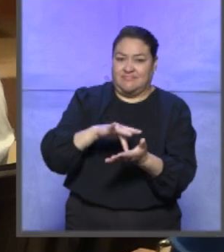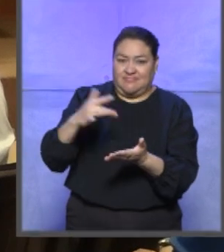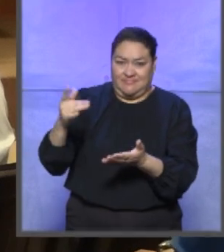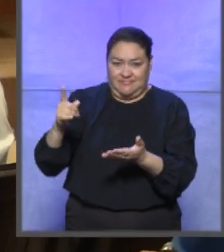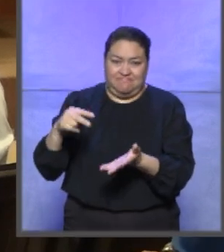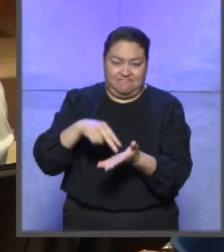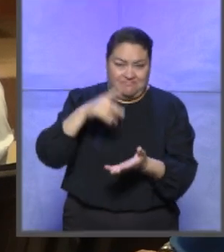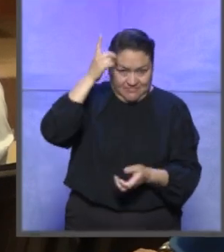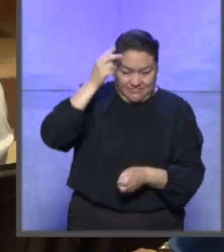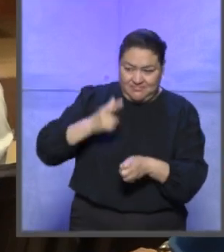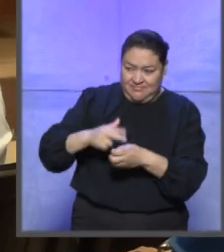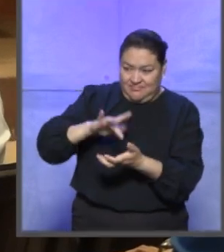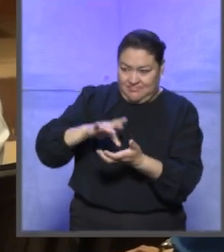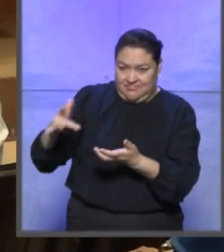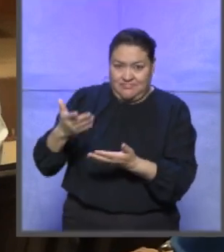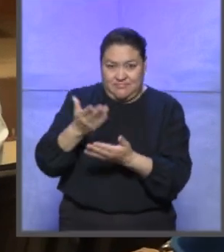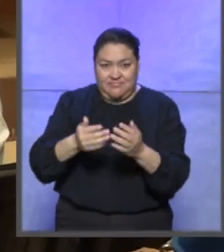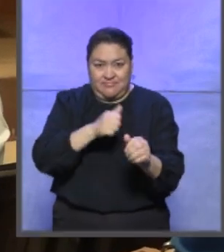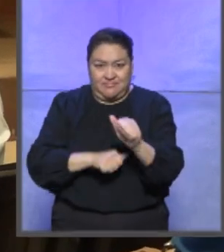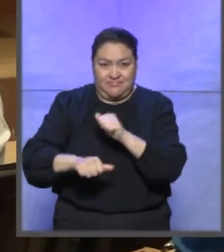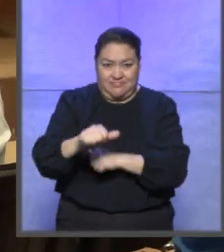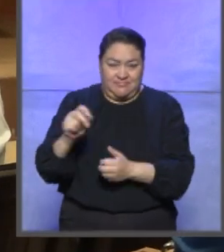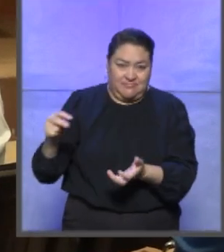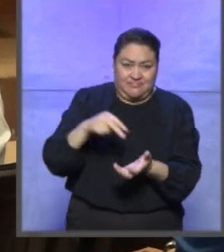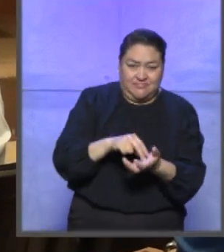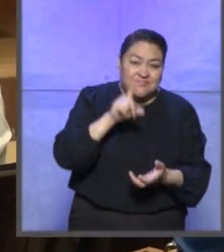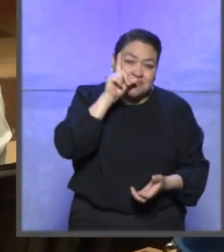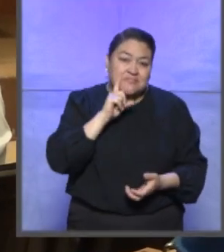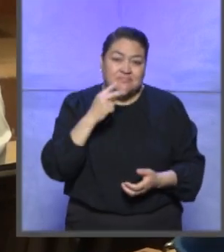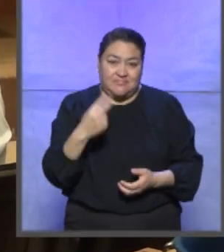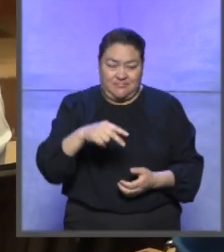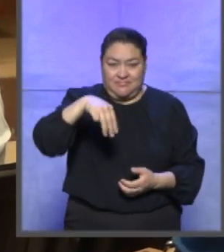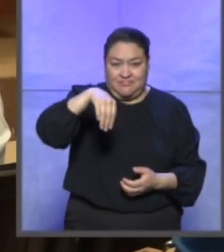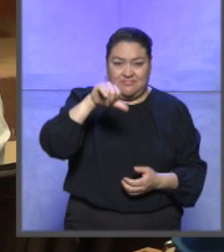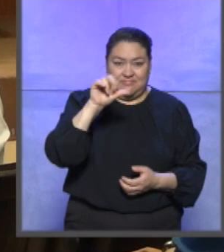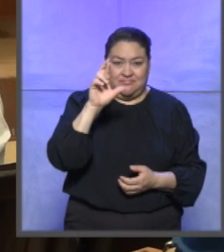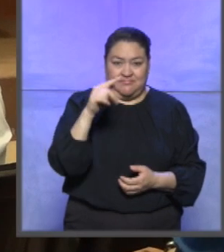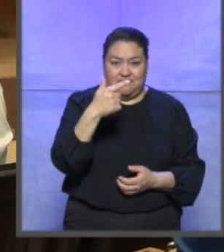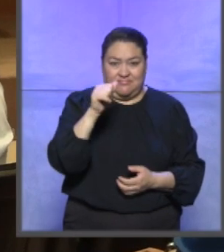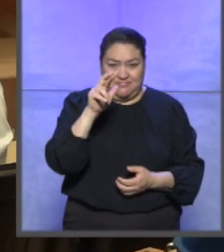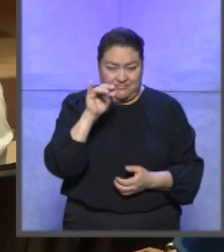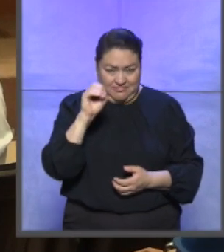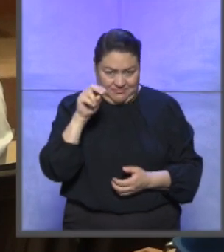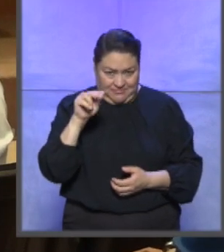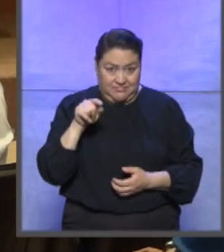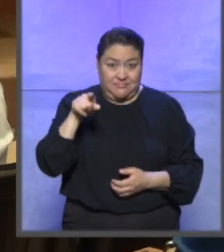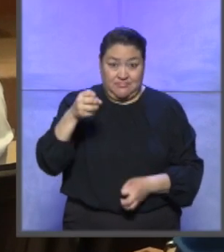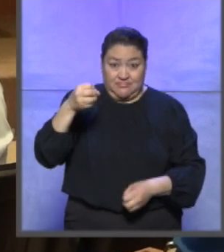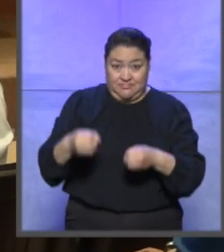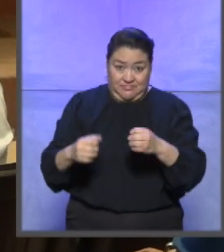Muchas gracias por sus palabras, directora. Ahora cedo el uso de la voz a la maestra Margarita Espinosa